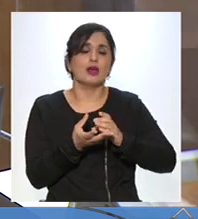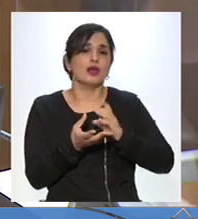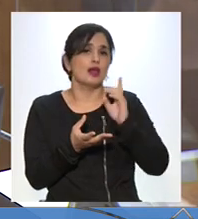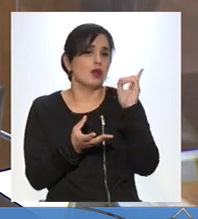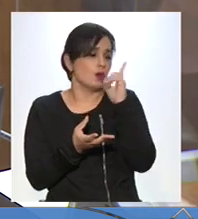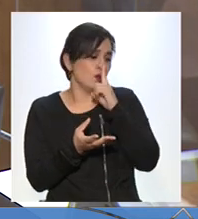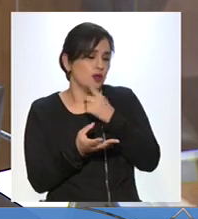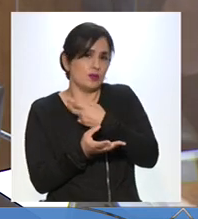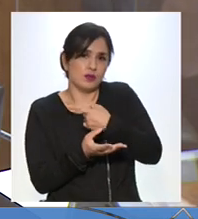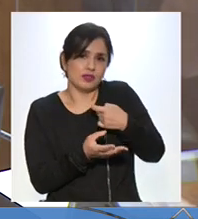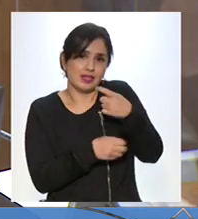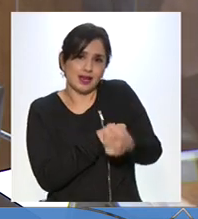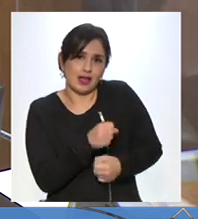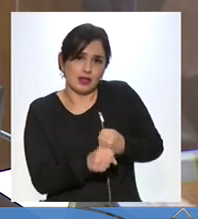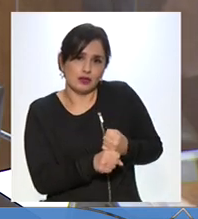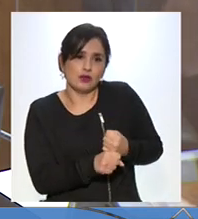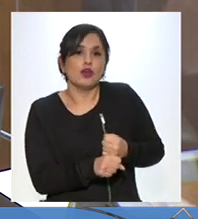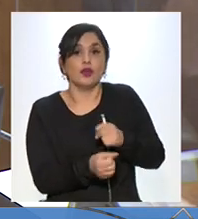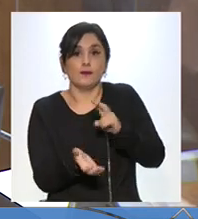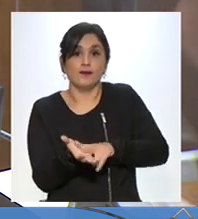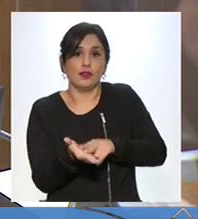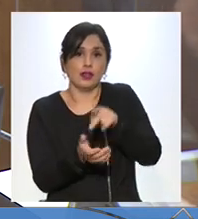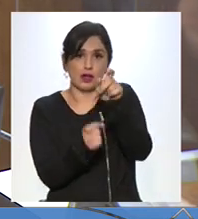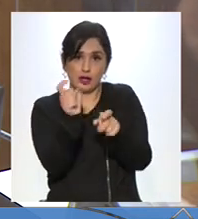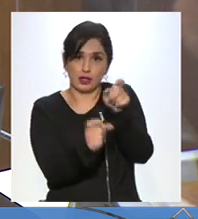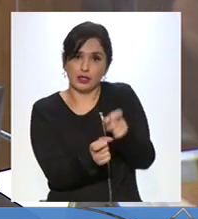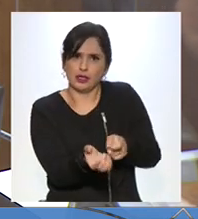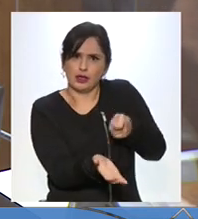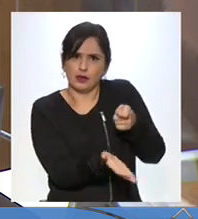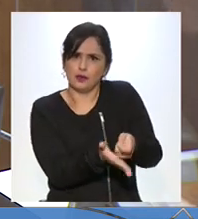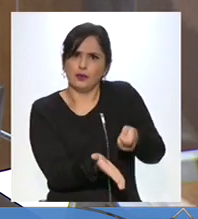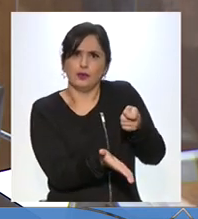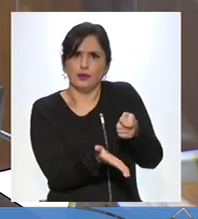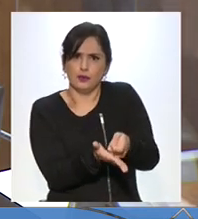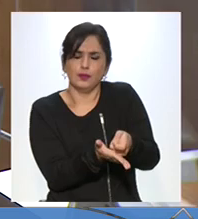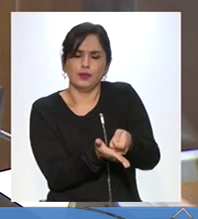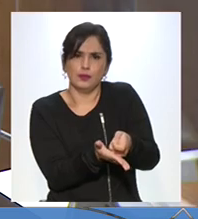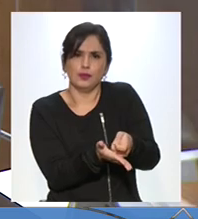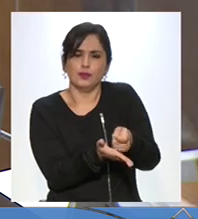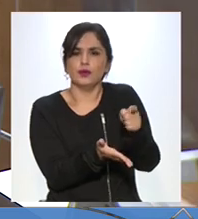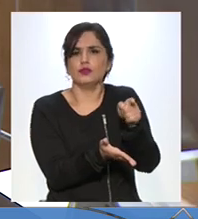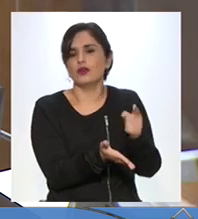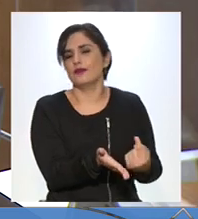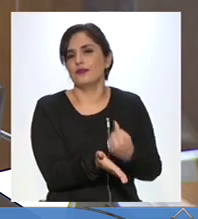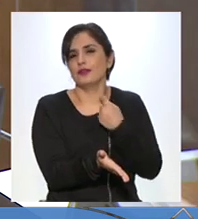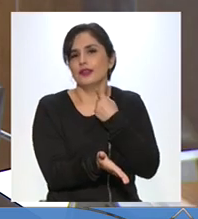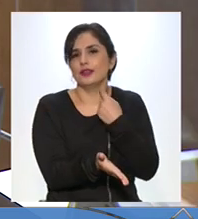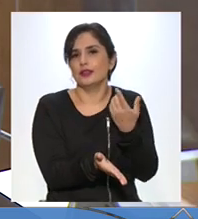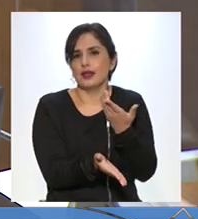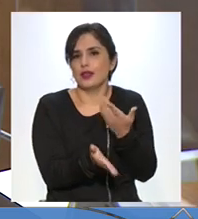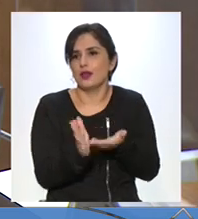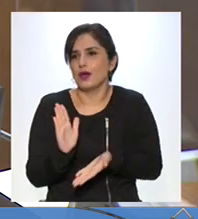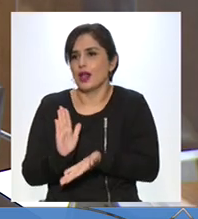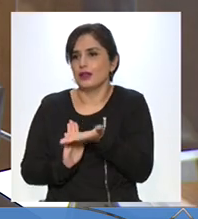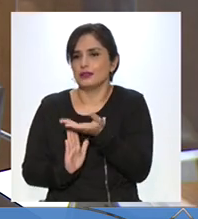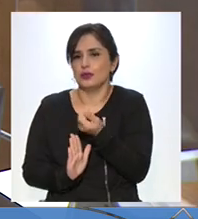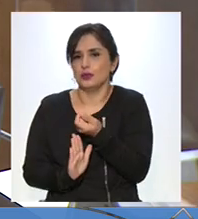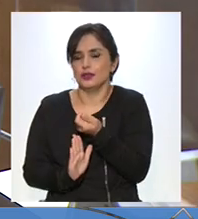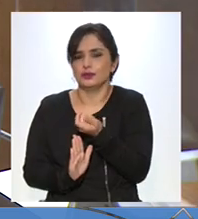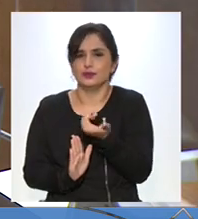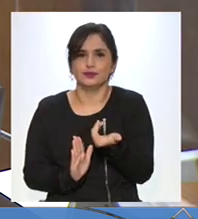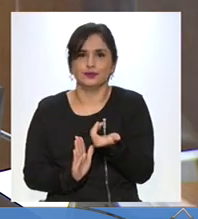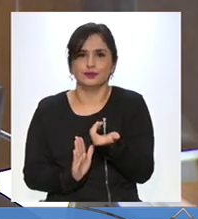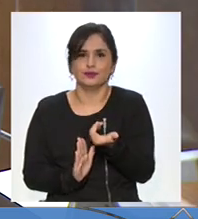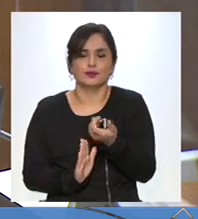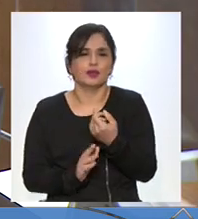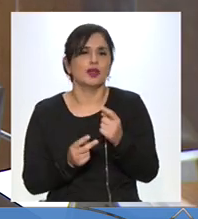efectivamente la gente ha consumido más, porque se señala que el mayor consumo ha afectado, por cierto, el alza de los precios. Entonces la